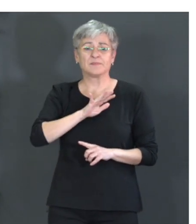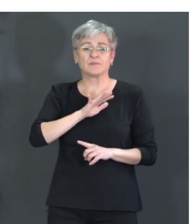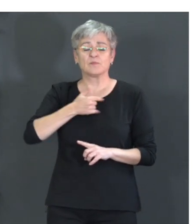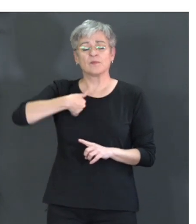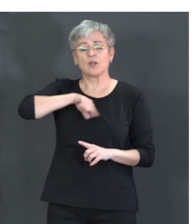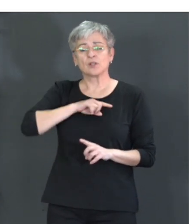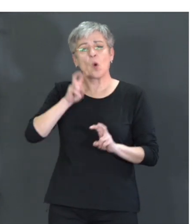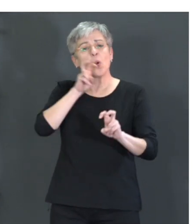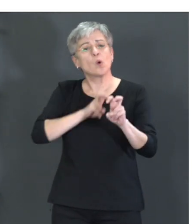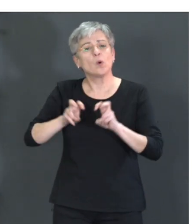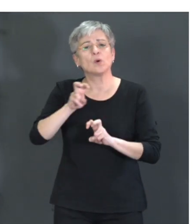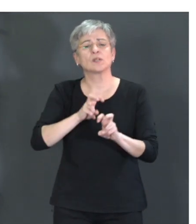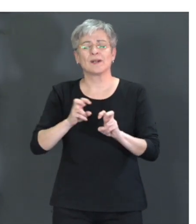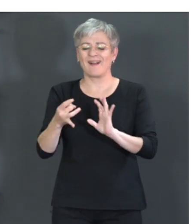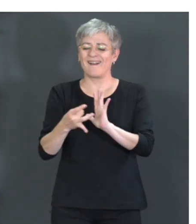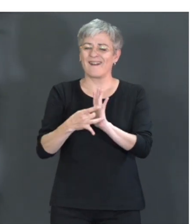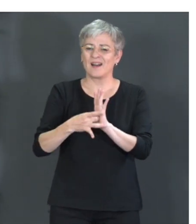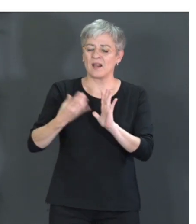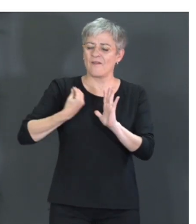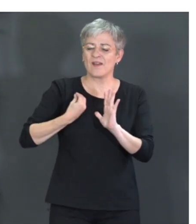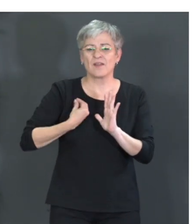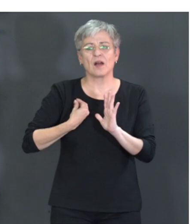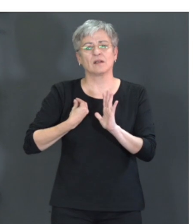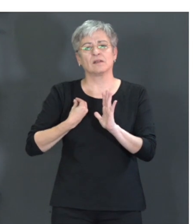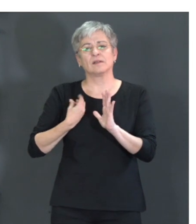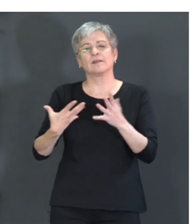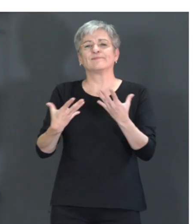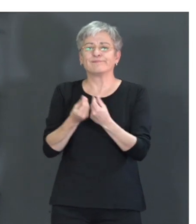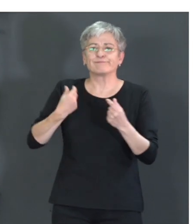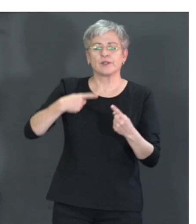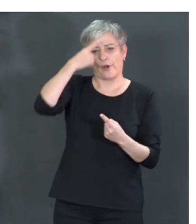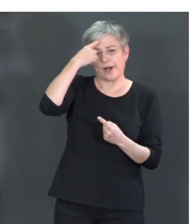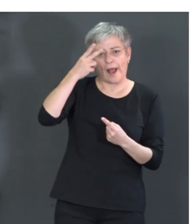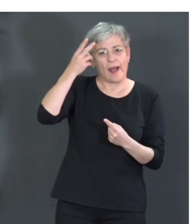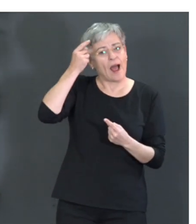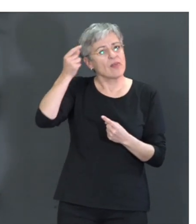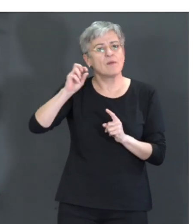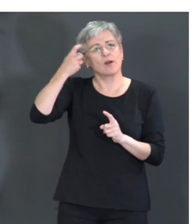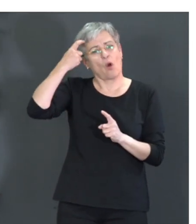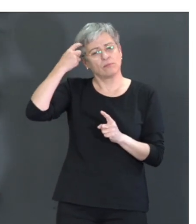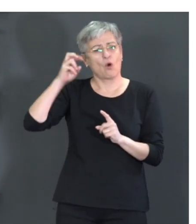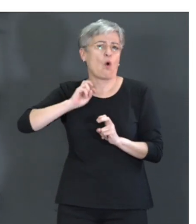para mejorar la vida, la calidad de vida de las personas que conviven con el Alzheimer y otras demencias, ¿no?